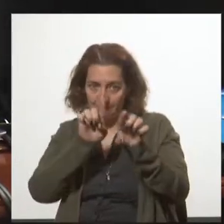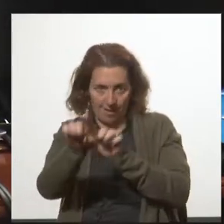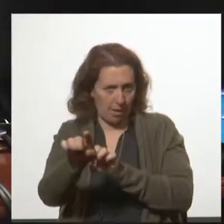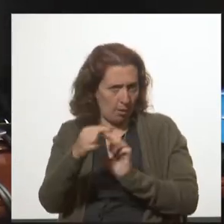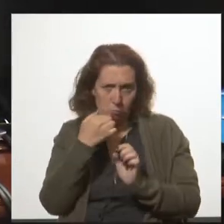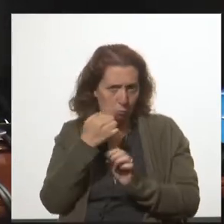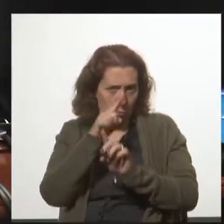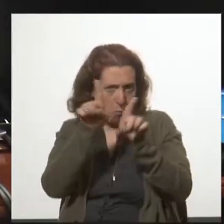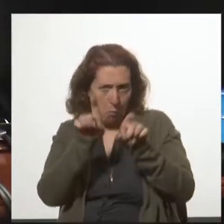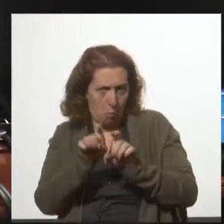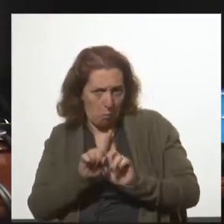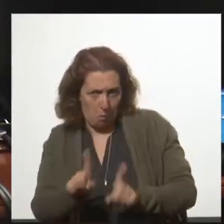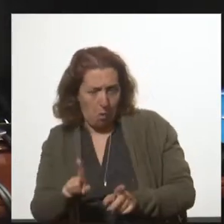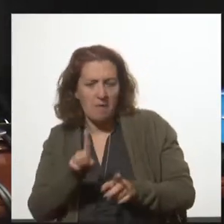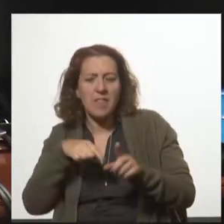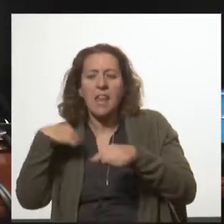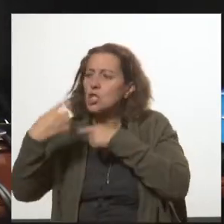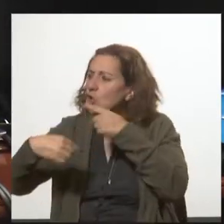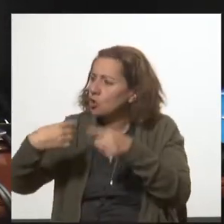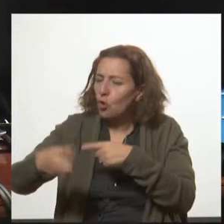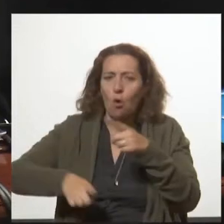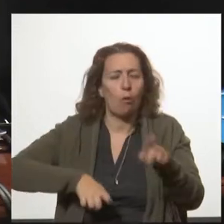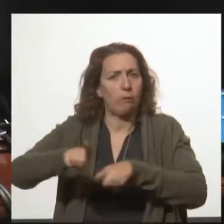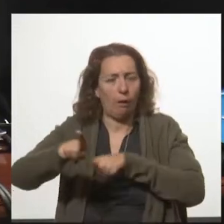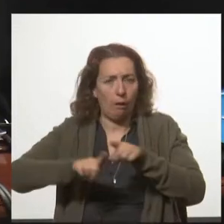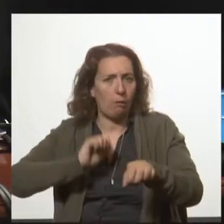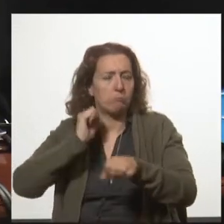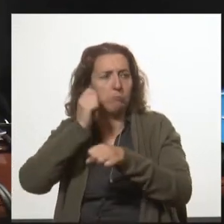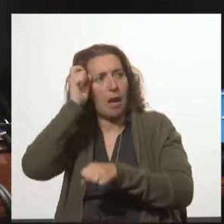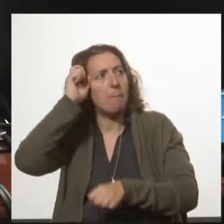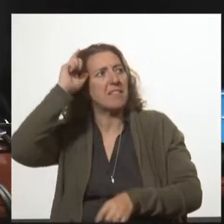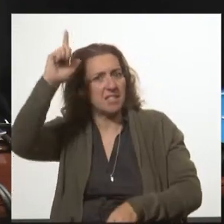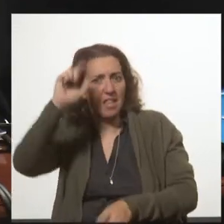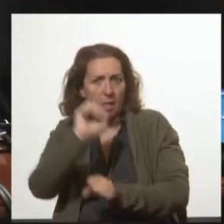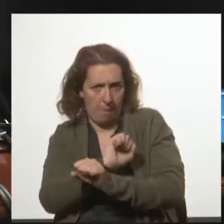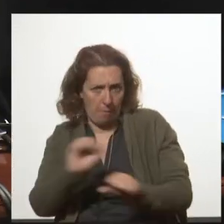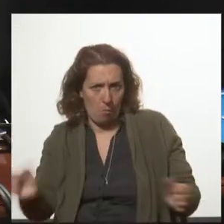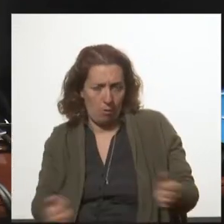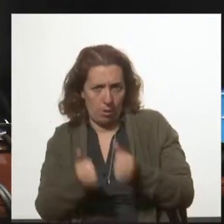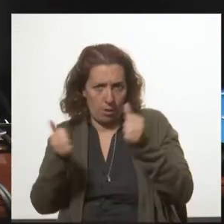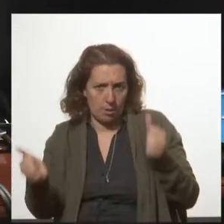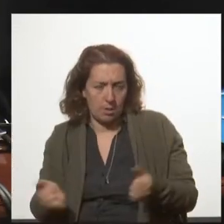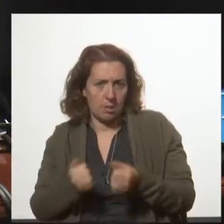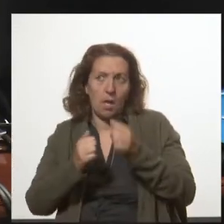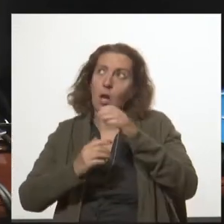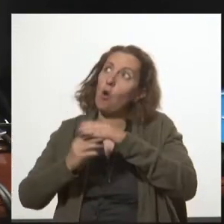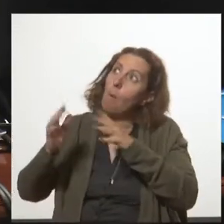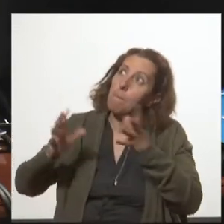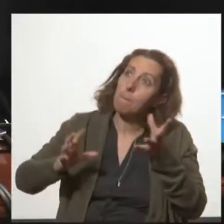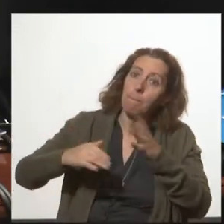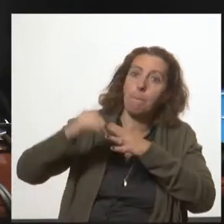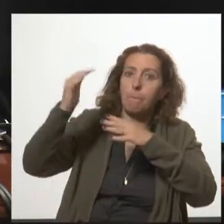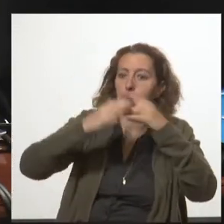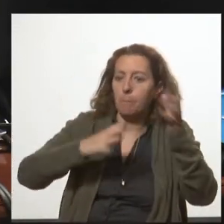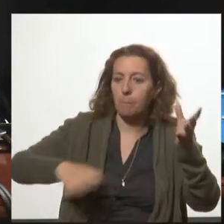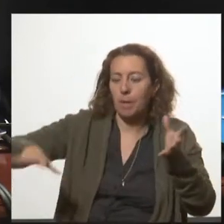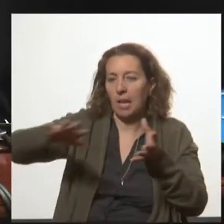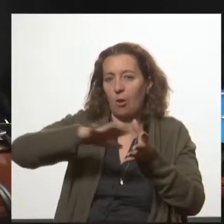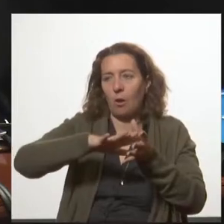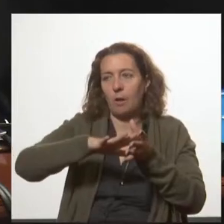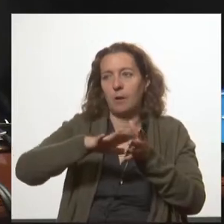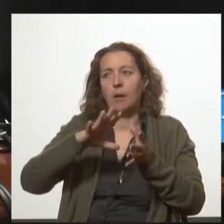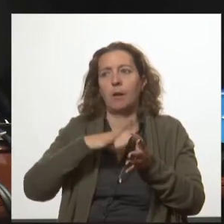su trayectoria y capacidad para gestionar el complejo multimodal tiene las